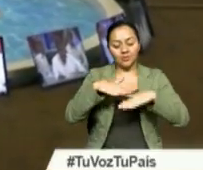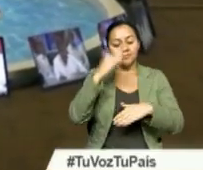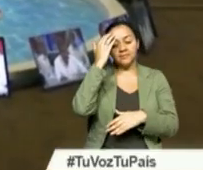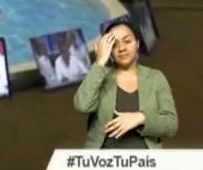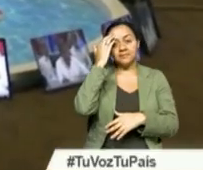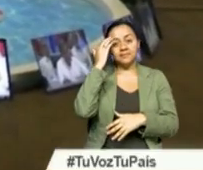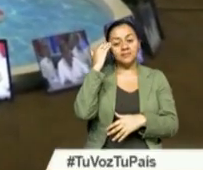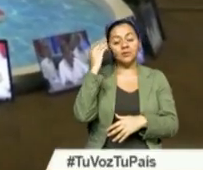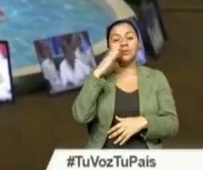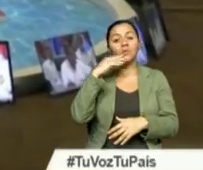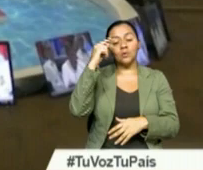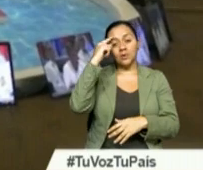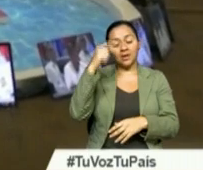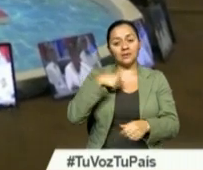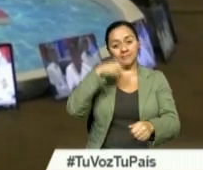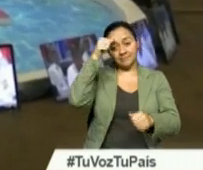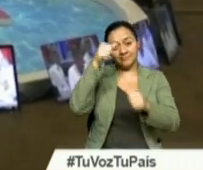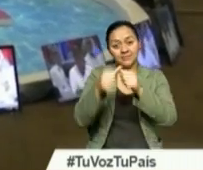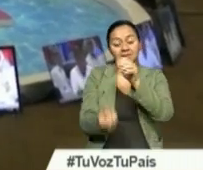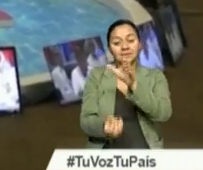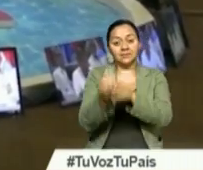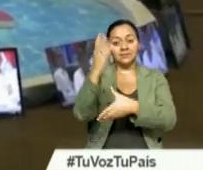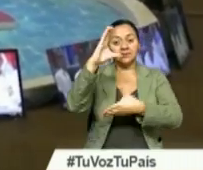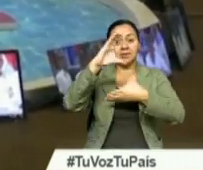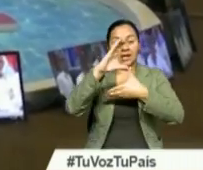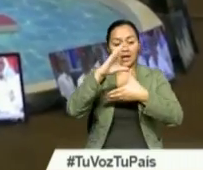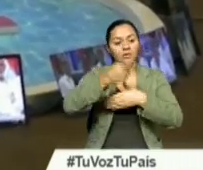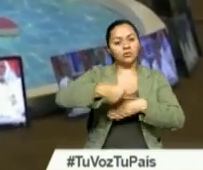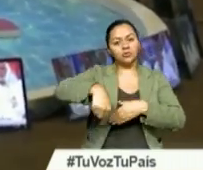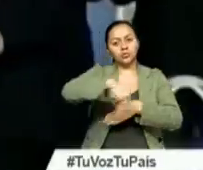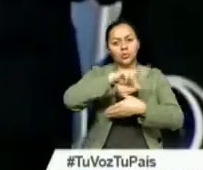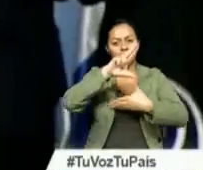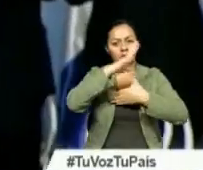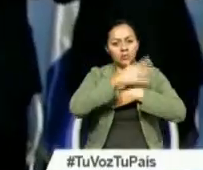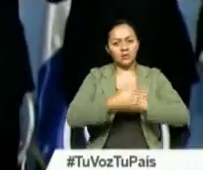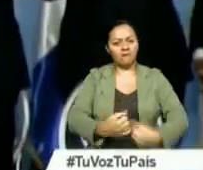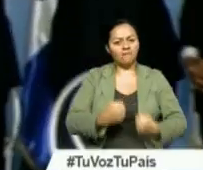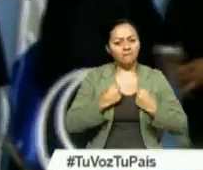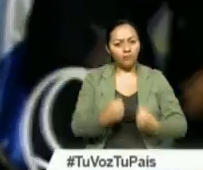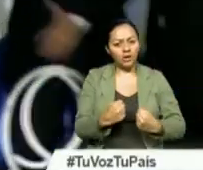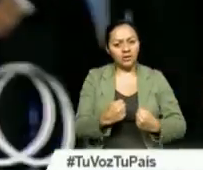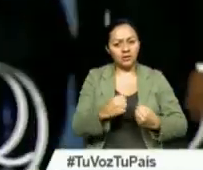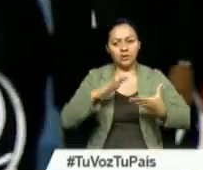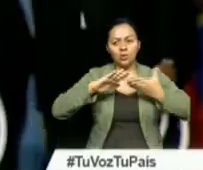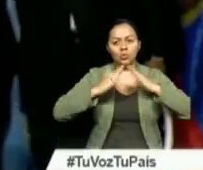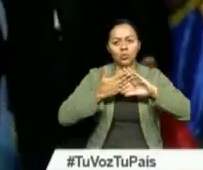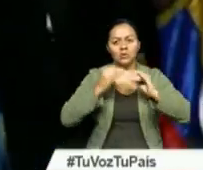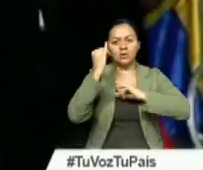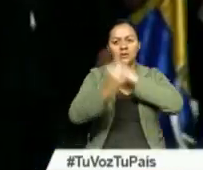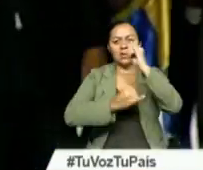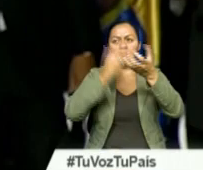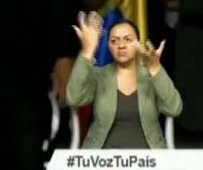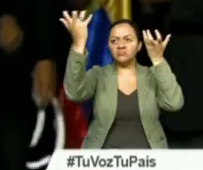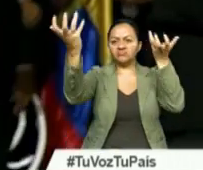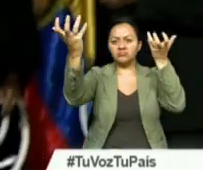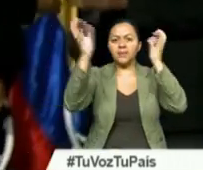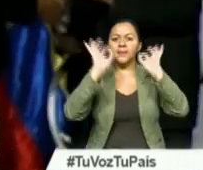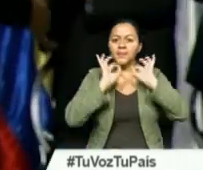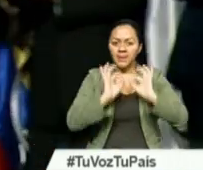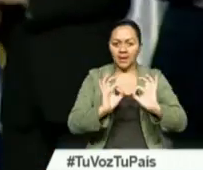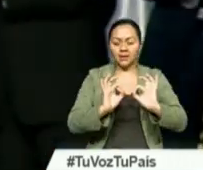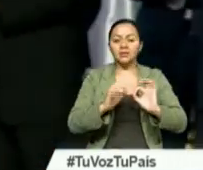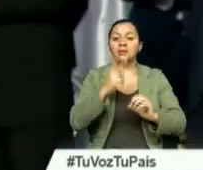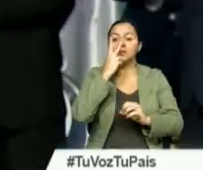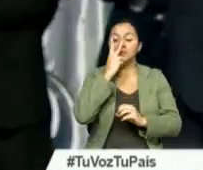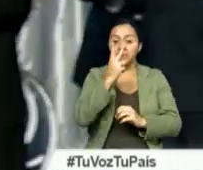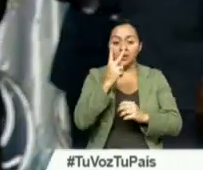de Estado recordó que este organismo nació para dar a los pueblos una voz fuerte y unida ante la comunidad internacional. En este contexto, precisó